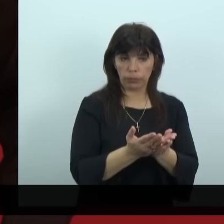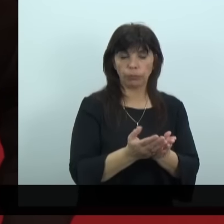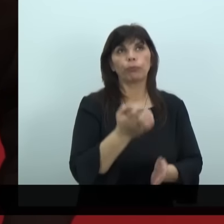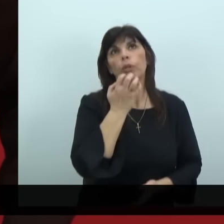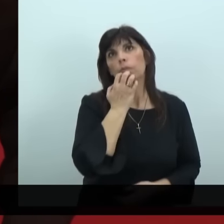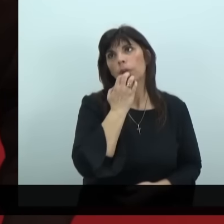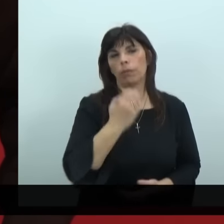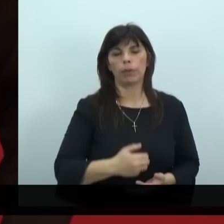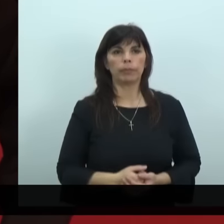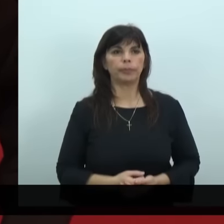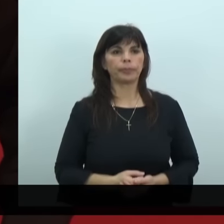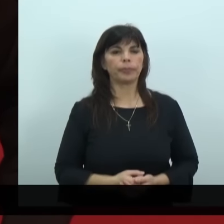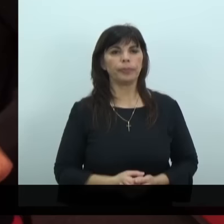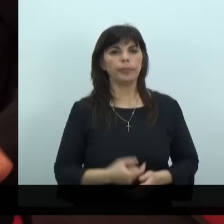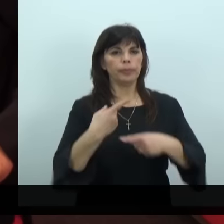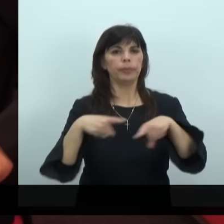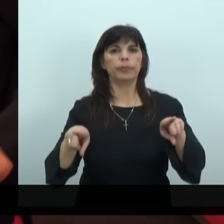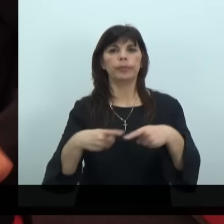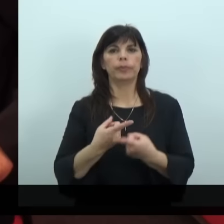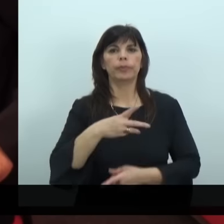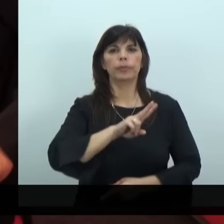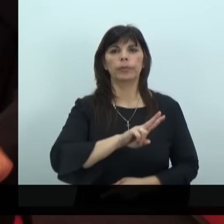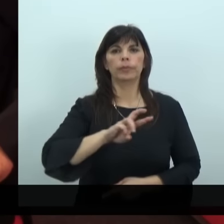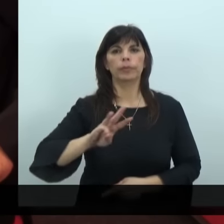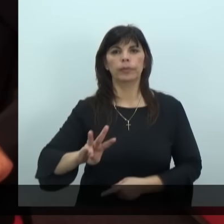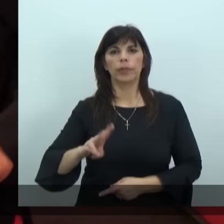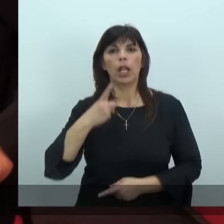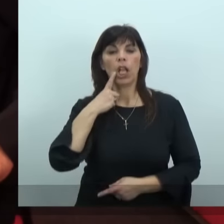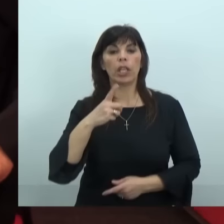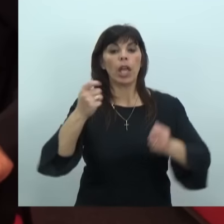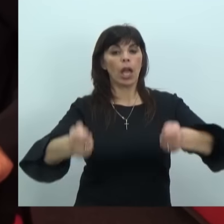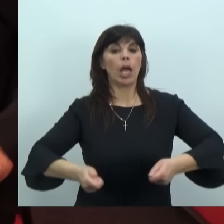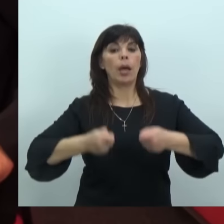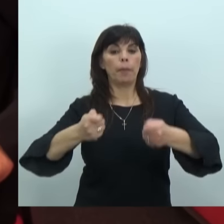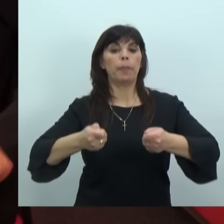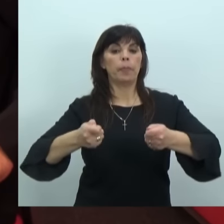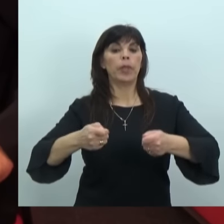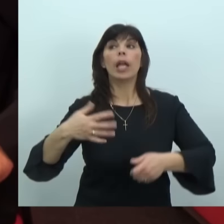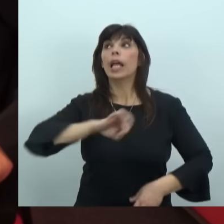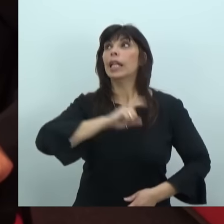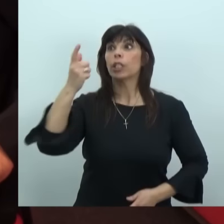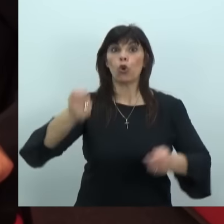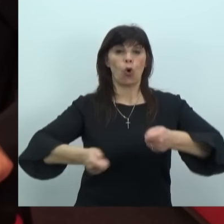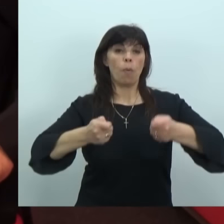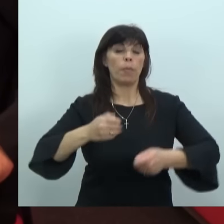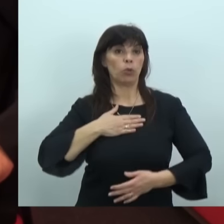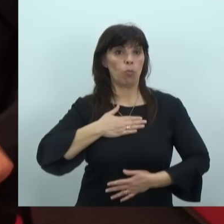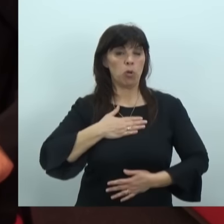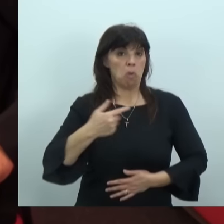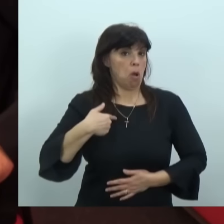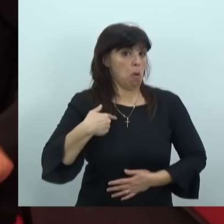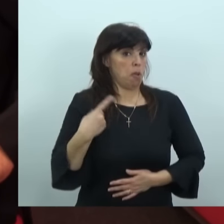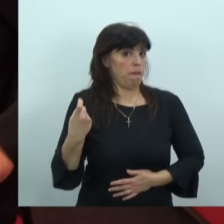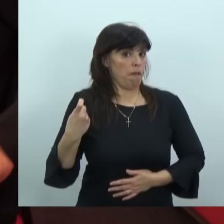Por ejemplo, cuando dice Salmo 23, el Señor es mi pastor y nada me faltará. Eso es una promesa.